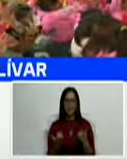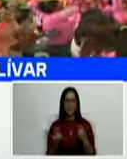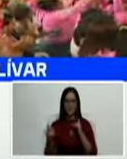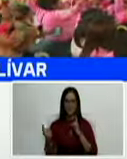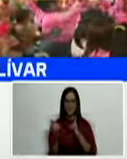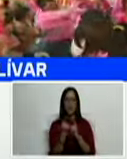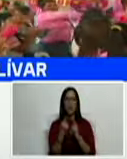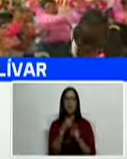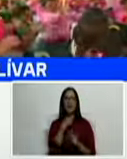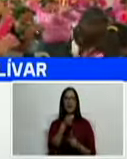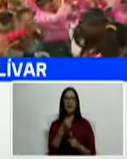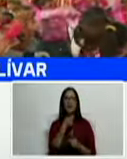un micrófono para Coralic.